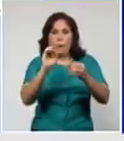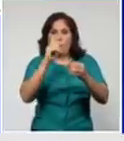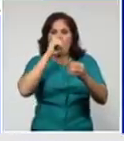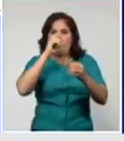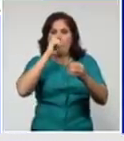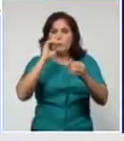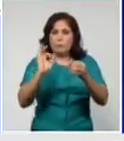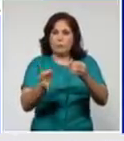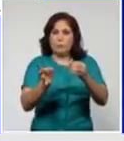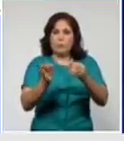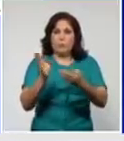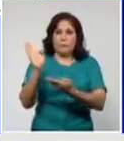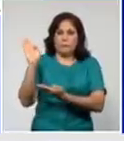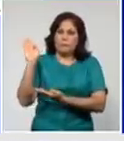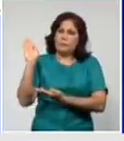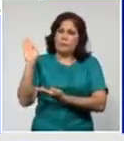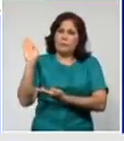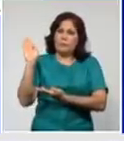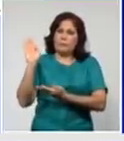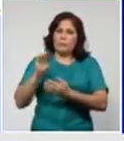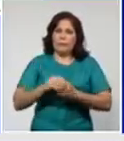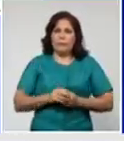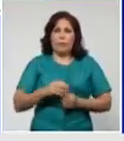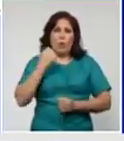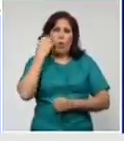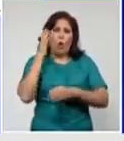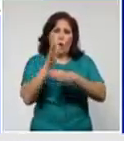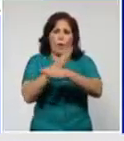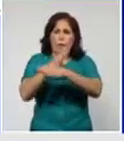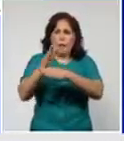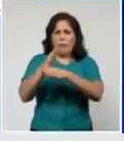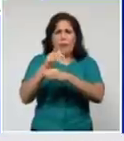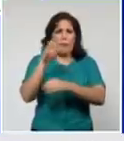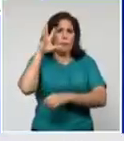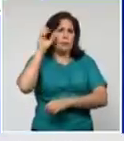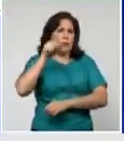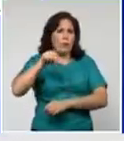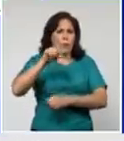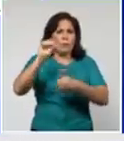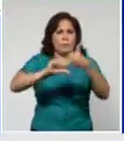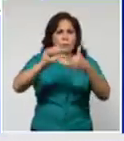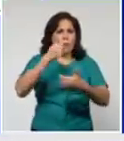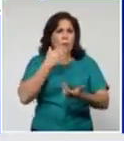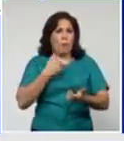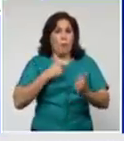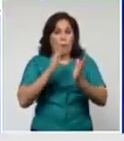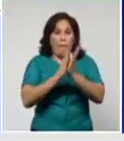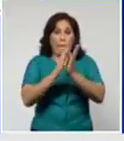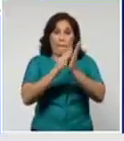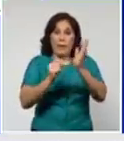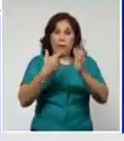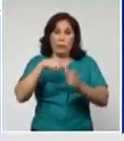ahí ustedes tienen cómo ha sido el comportamiento. En el mes de junio,